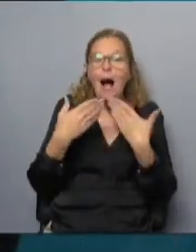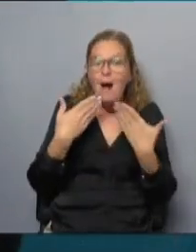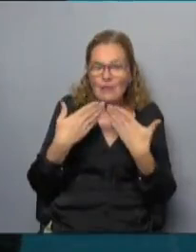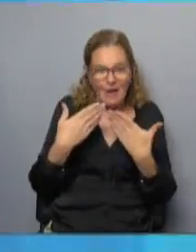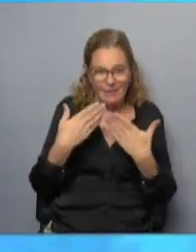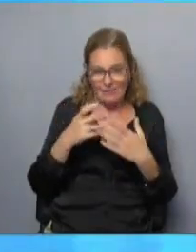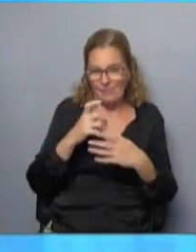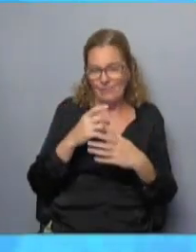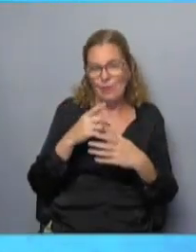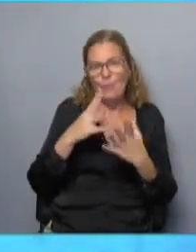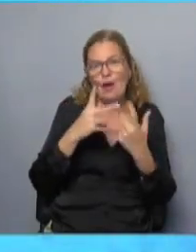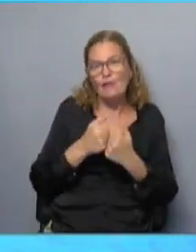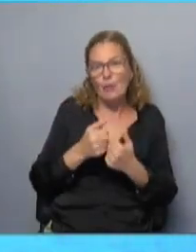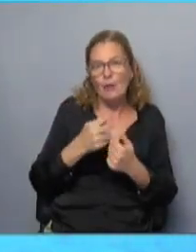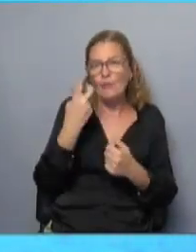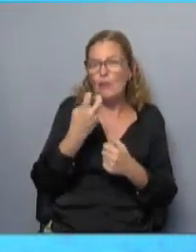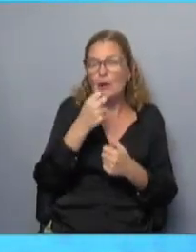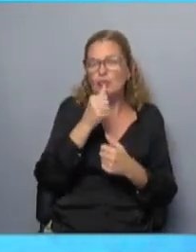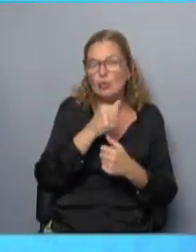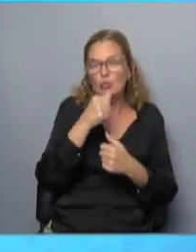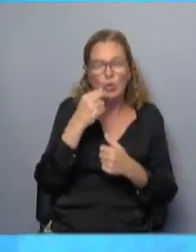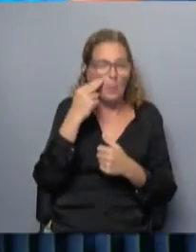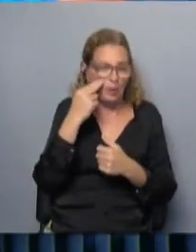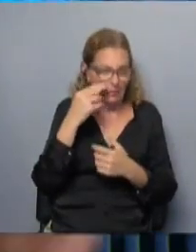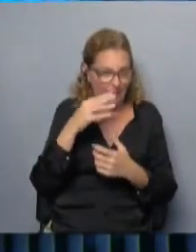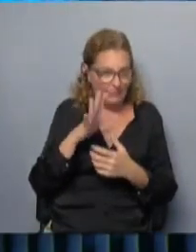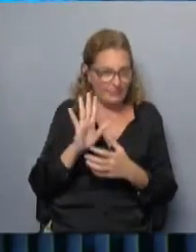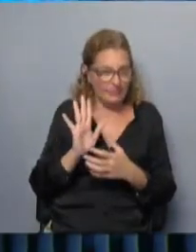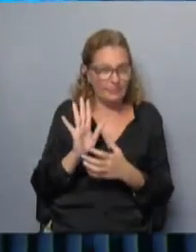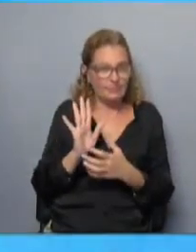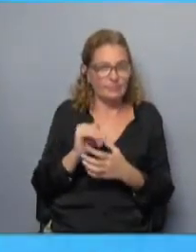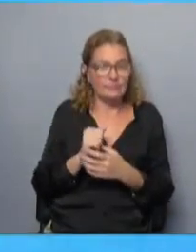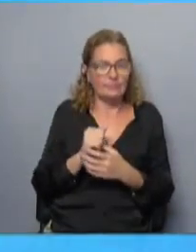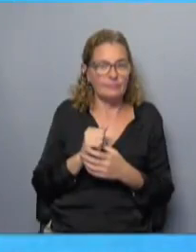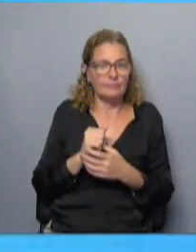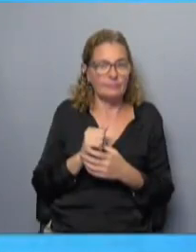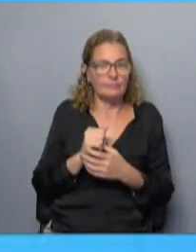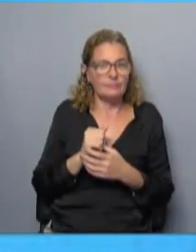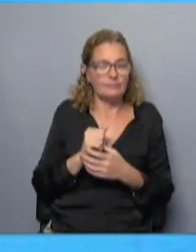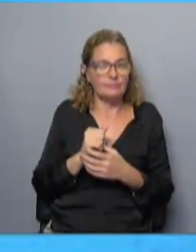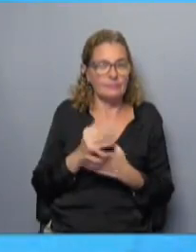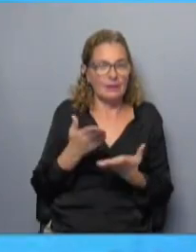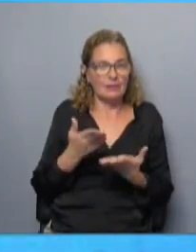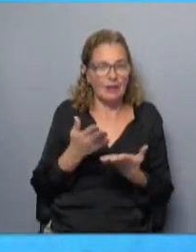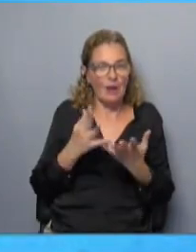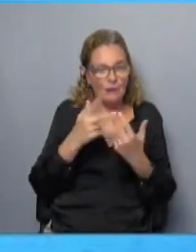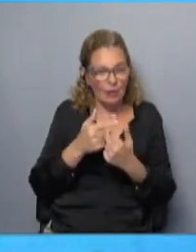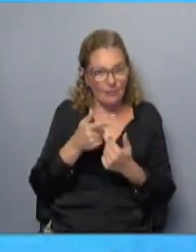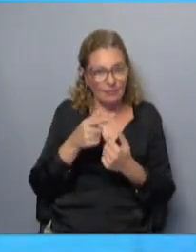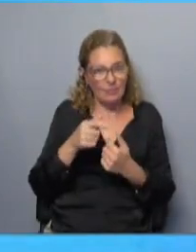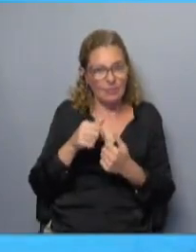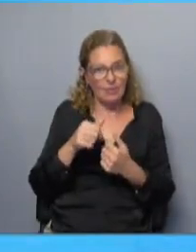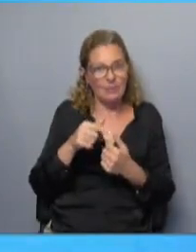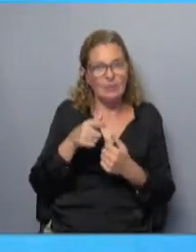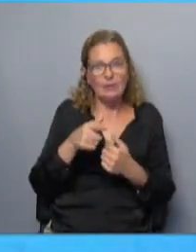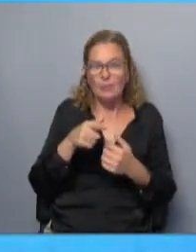como la forma para resolver y solucionar los conflictos y parte de este modelo exitoso a usted no le gusta